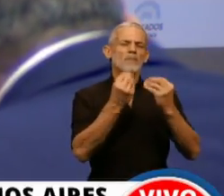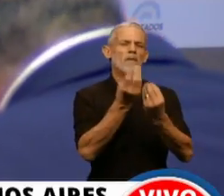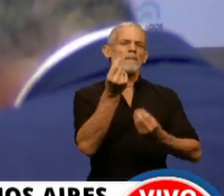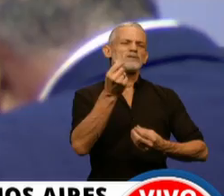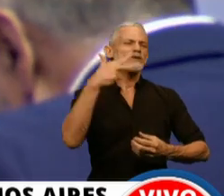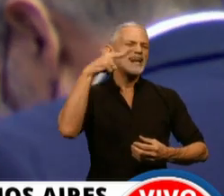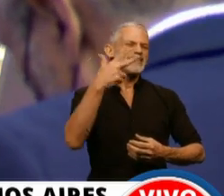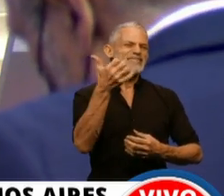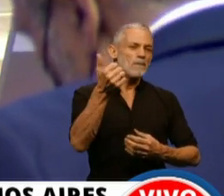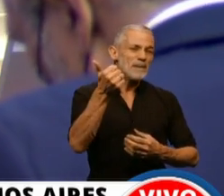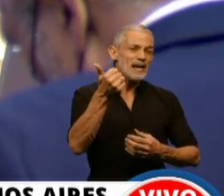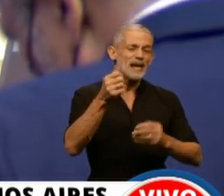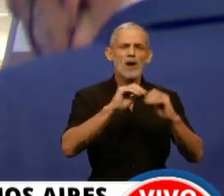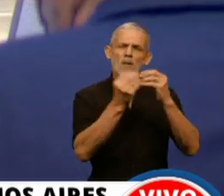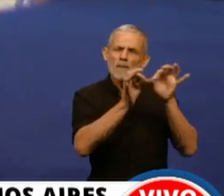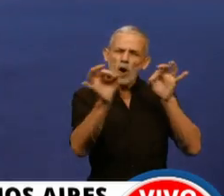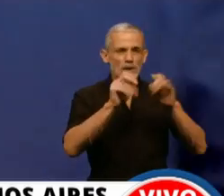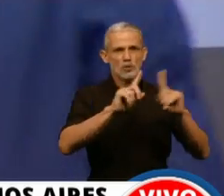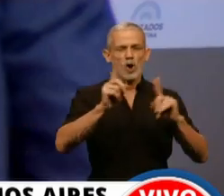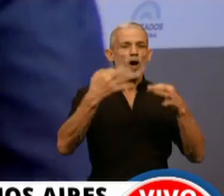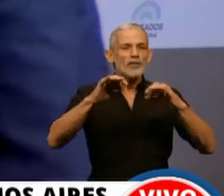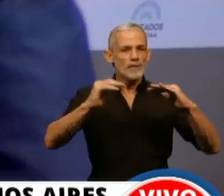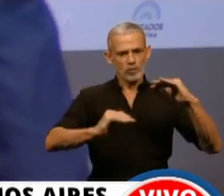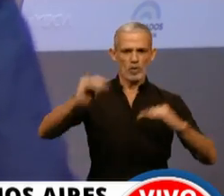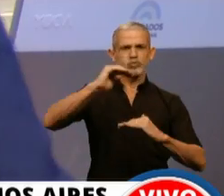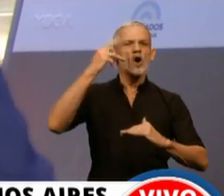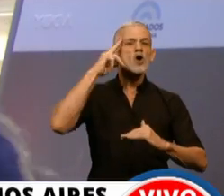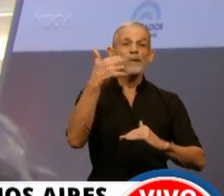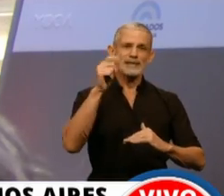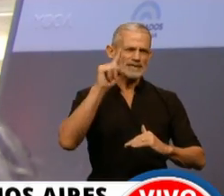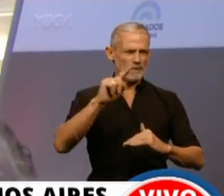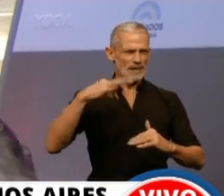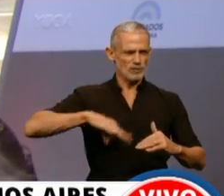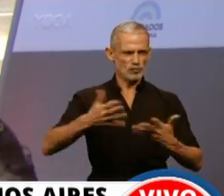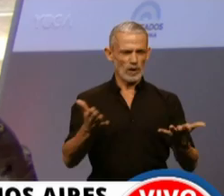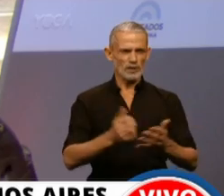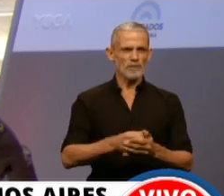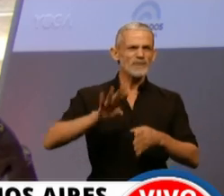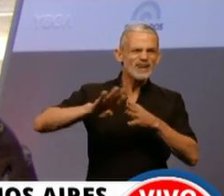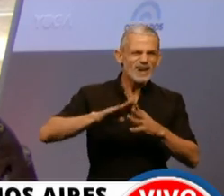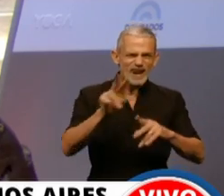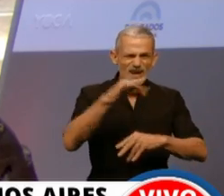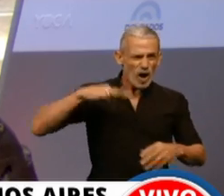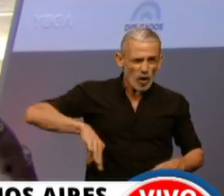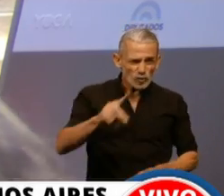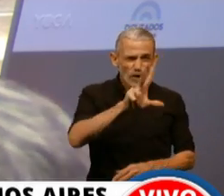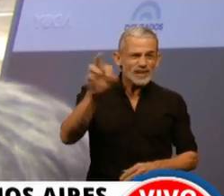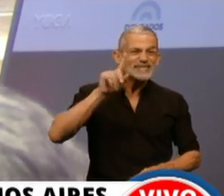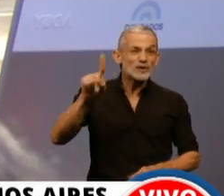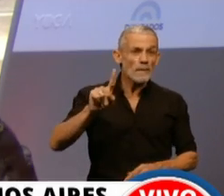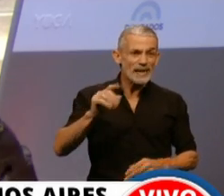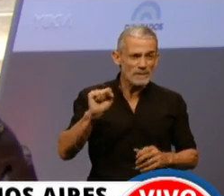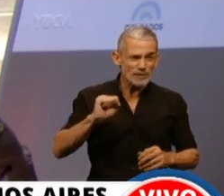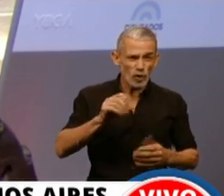se llegue a lo que dice al teatro de 96.000 aprovecho para repudiar las dietas 300 mil pesos para las diputadas y